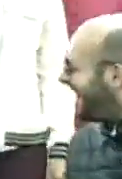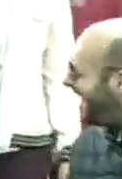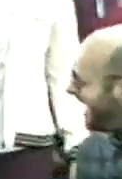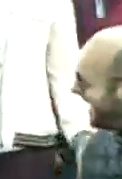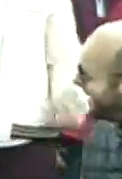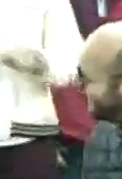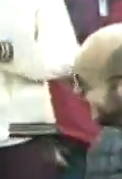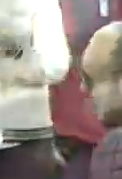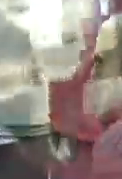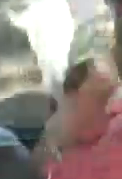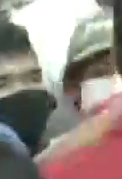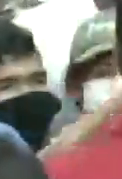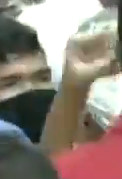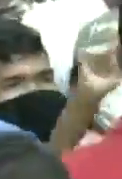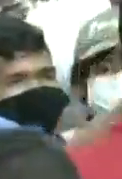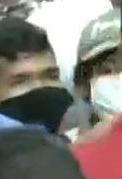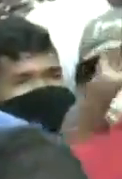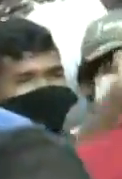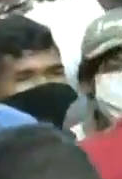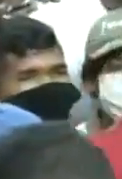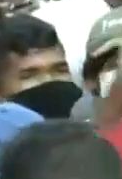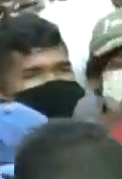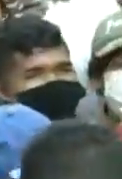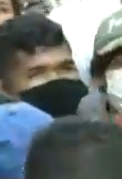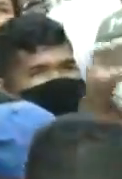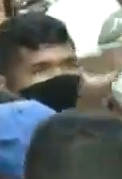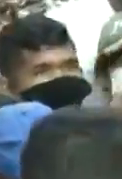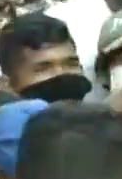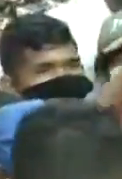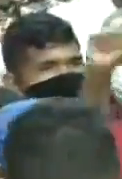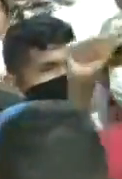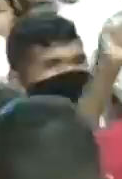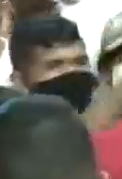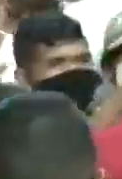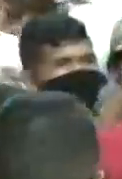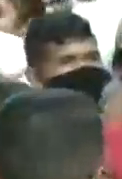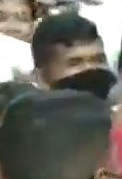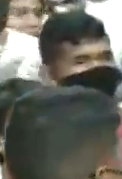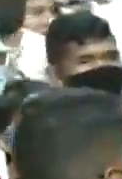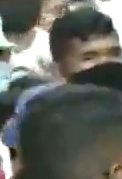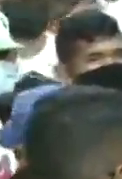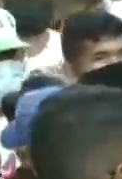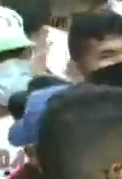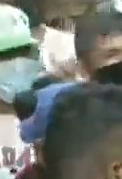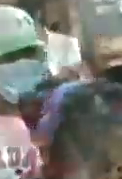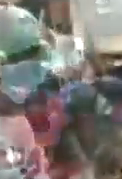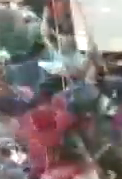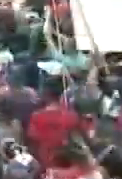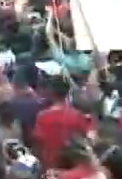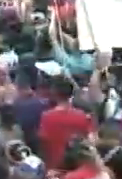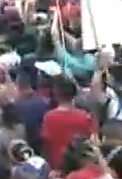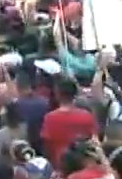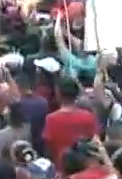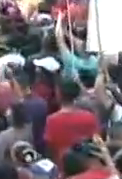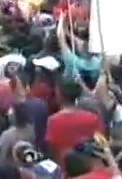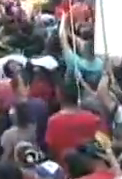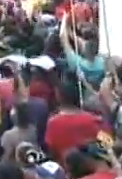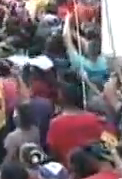de los liceístas lo hacen en liceos públicos. Continúa el